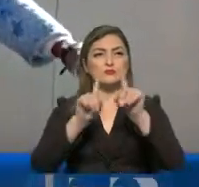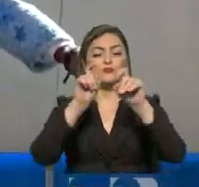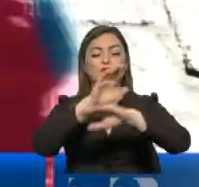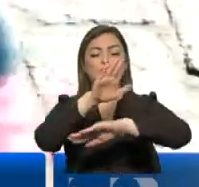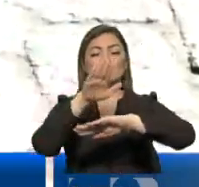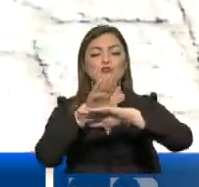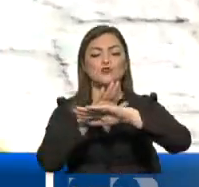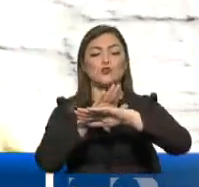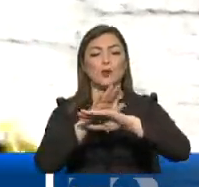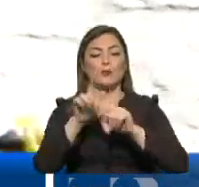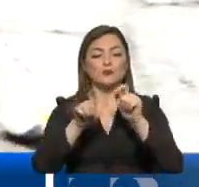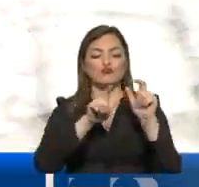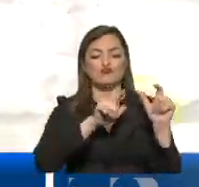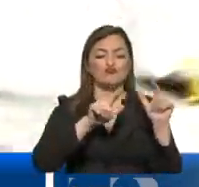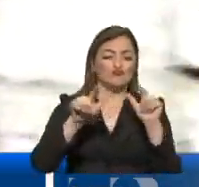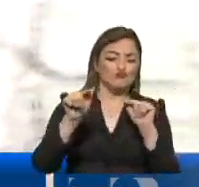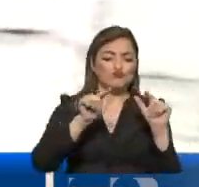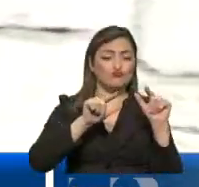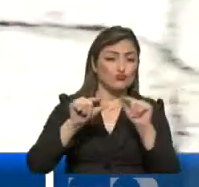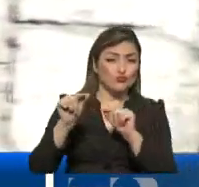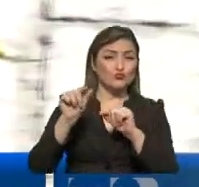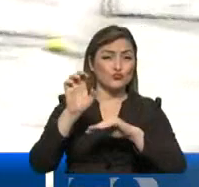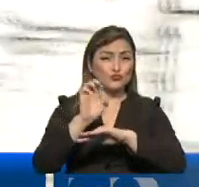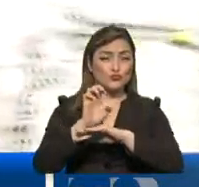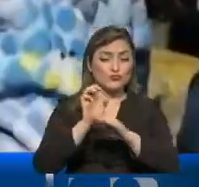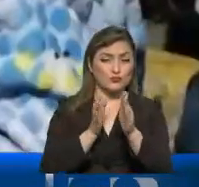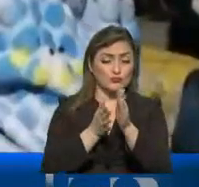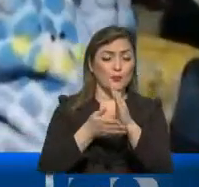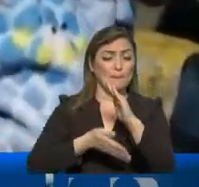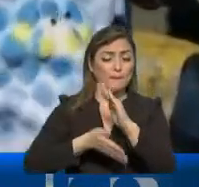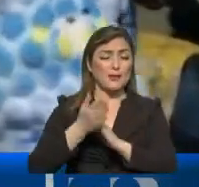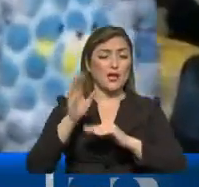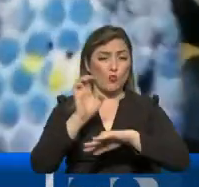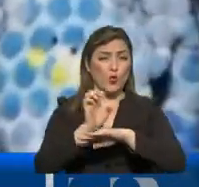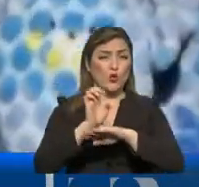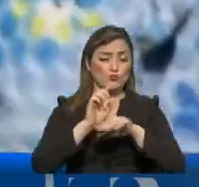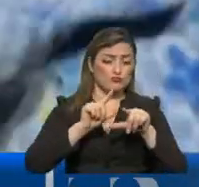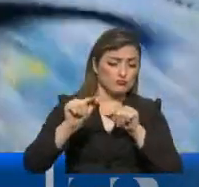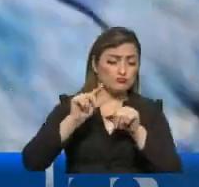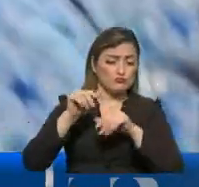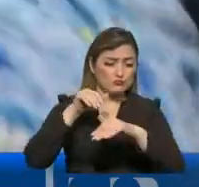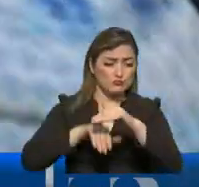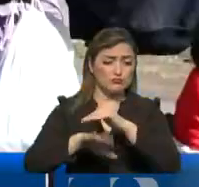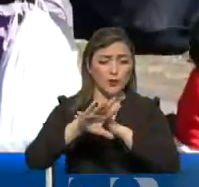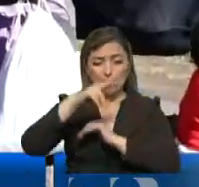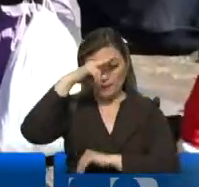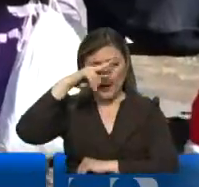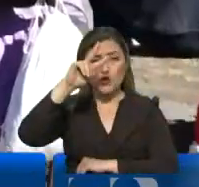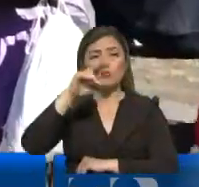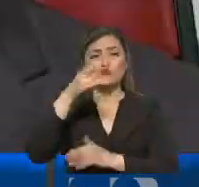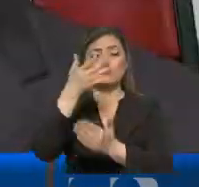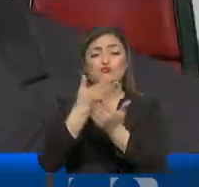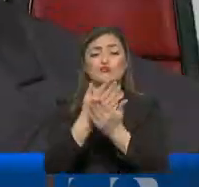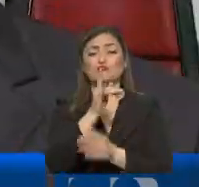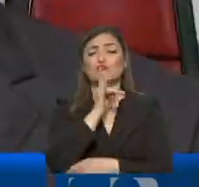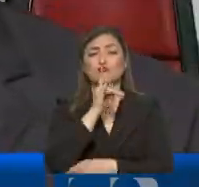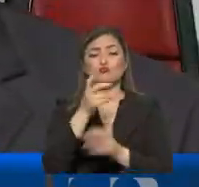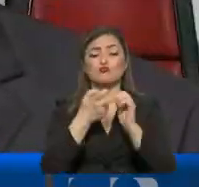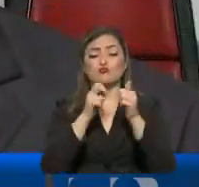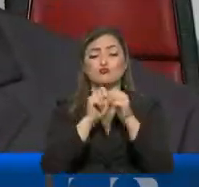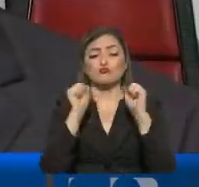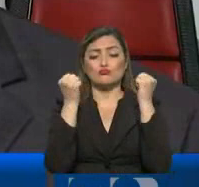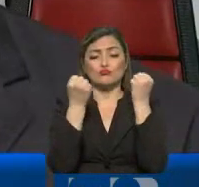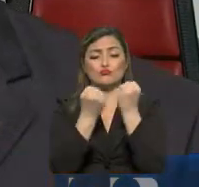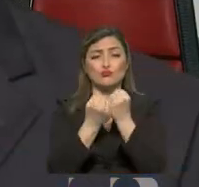acerca de la ola de migración que desde Ecuador en su paso por México intenta llegar a Estados Unidos, recuerda la problemática social. Esto